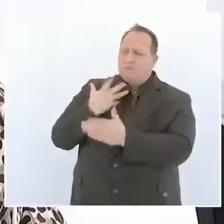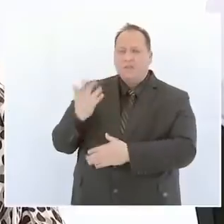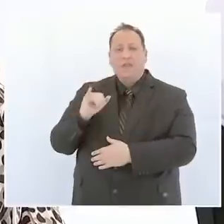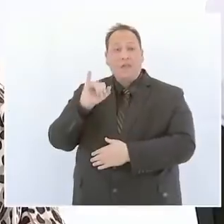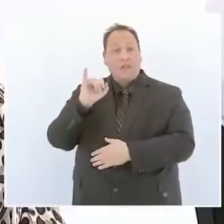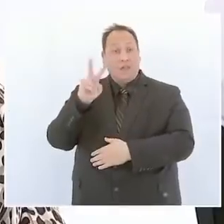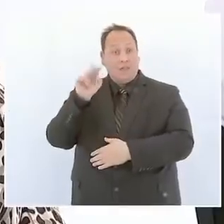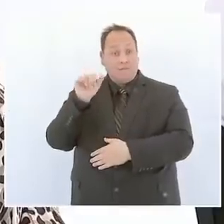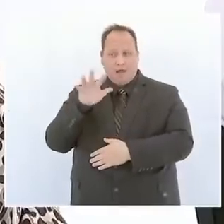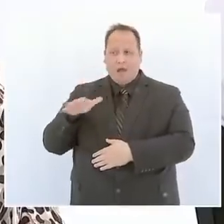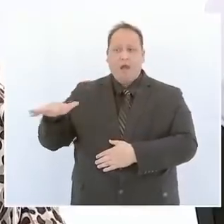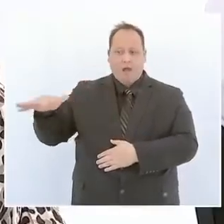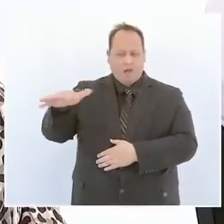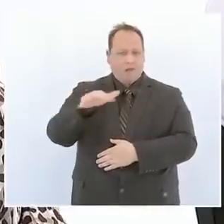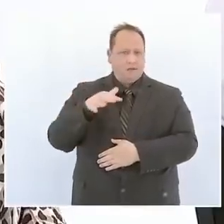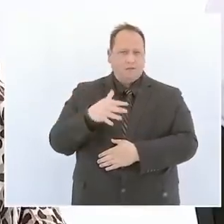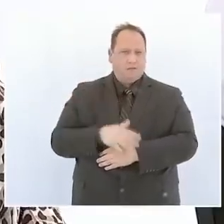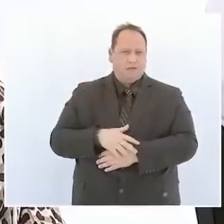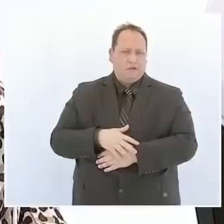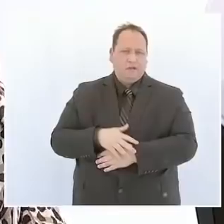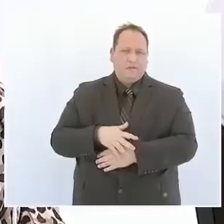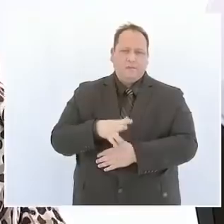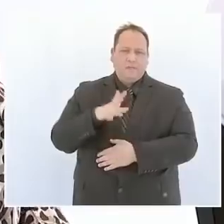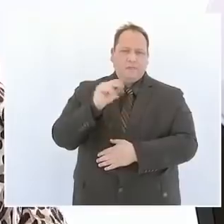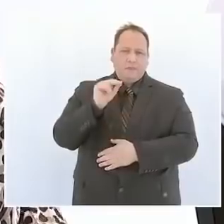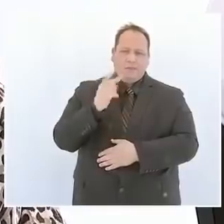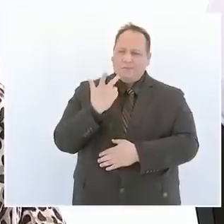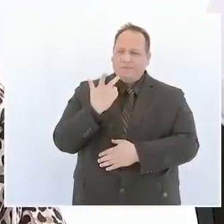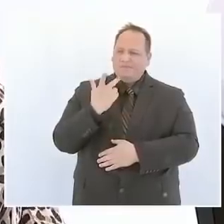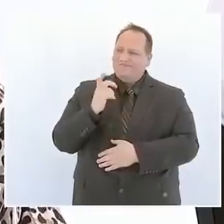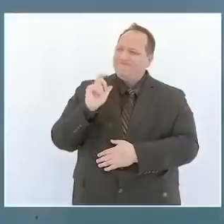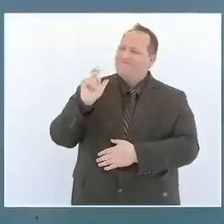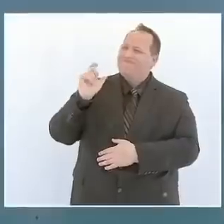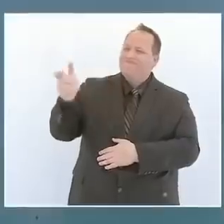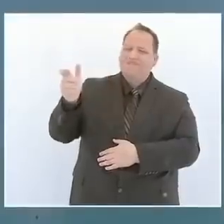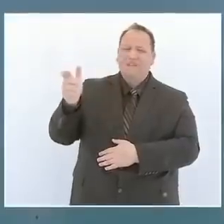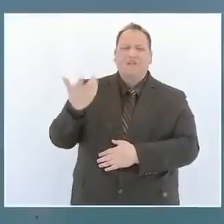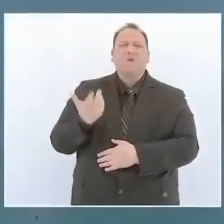El IVA no se paga